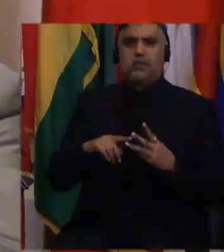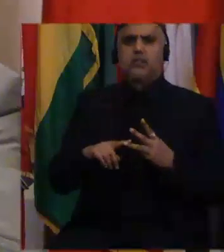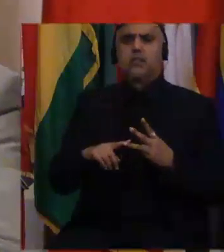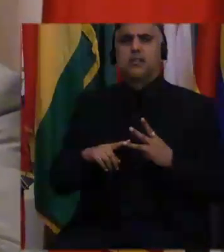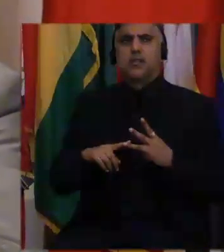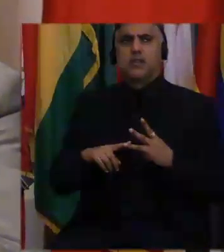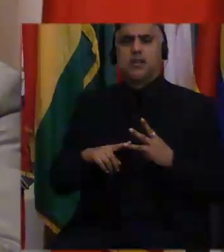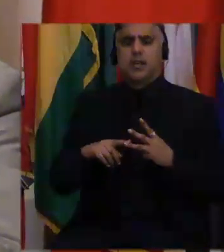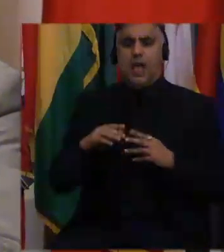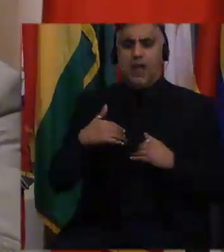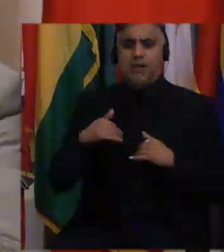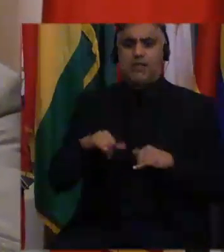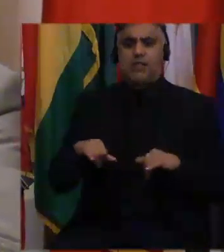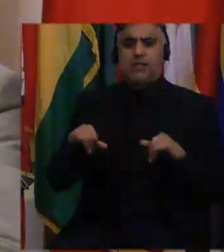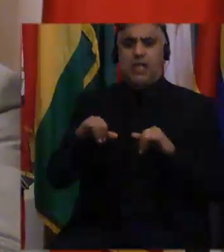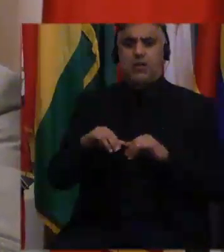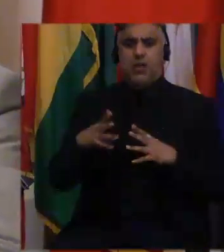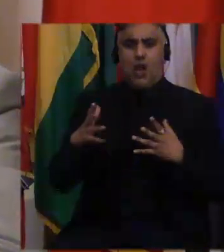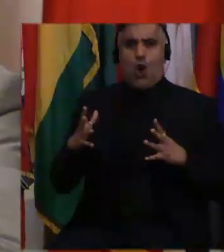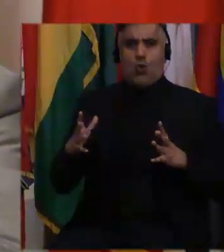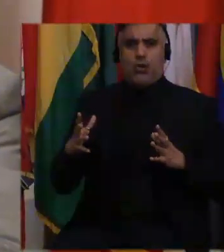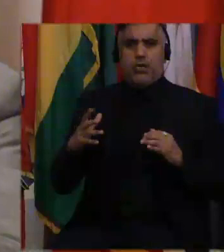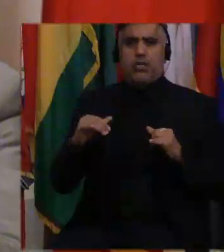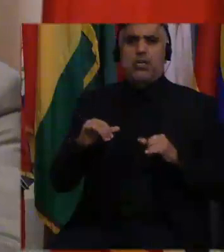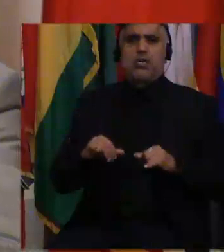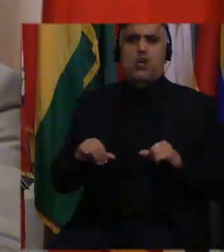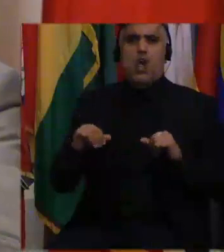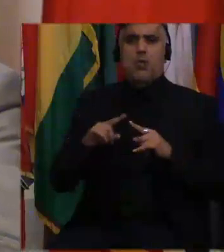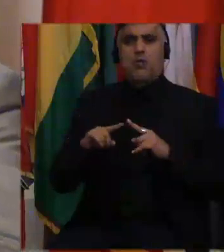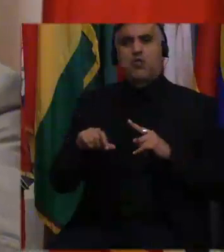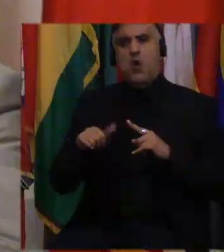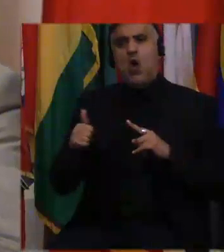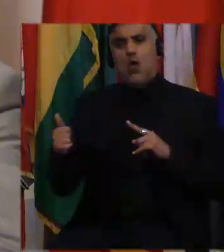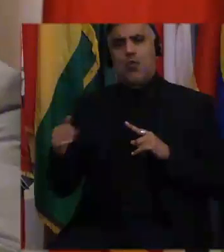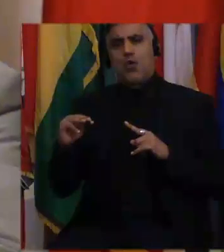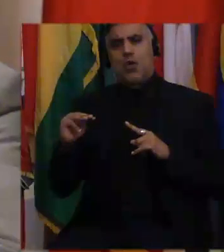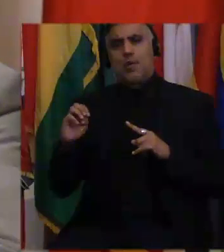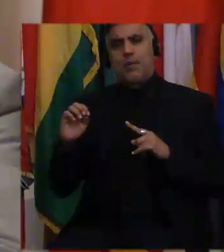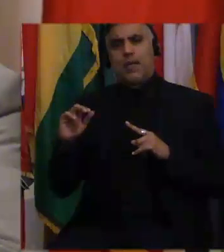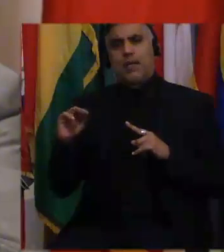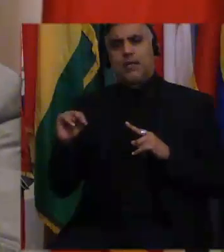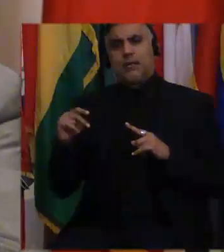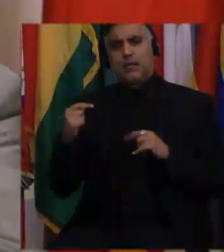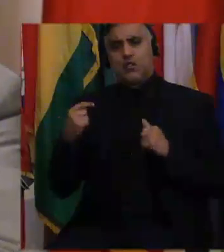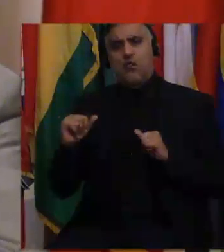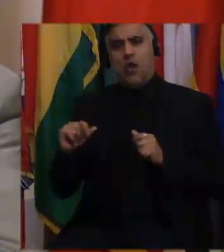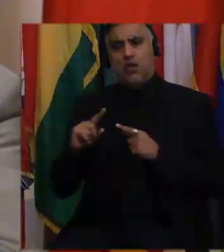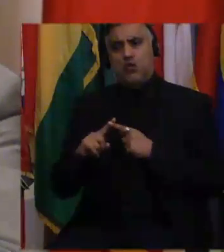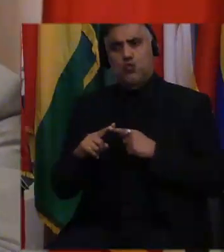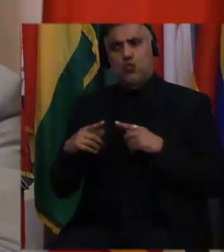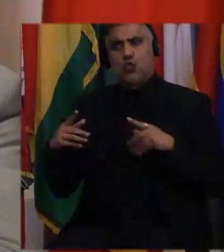comunes en los diferentes mecanismos e intentar cruzar mecanismos de